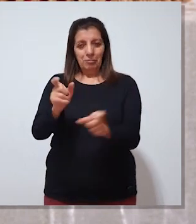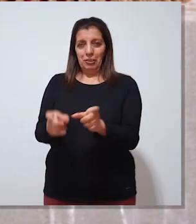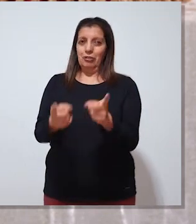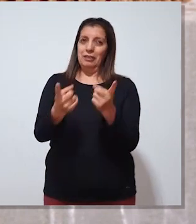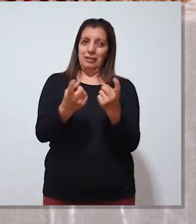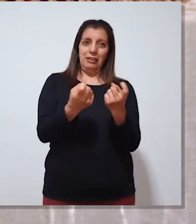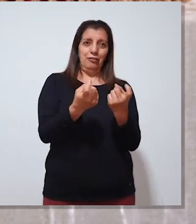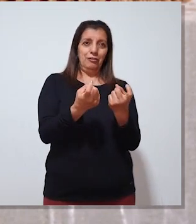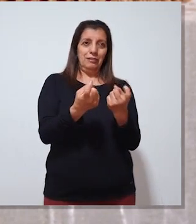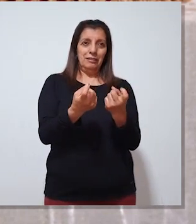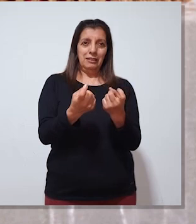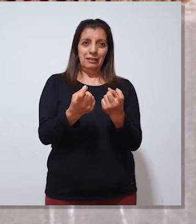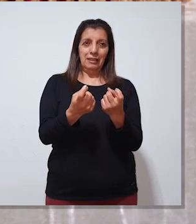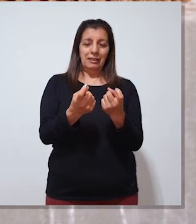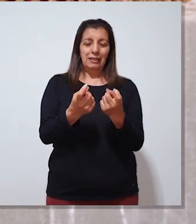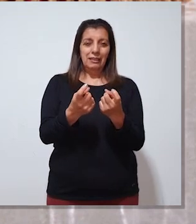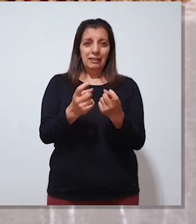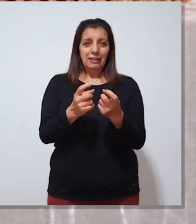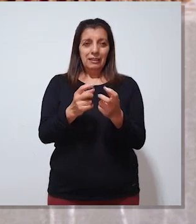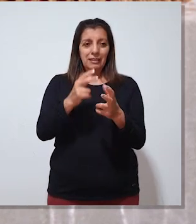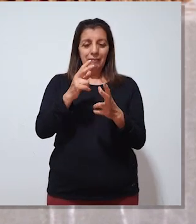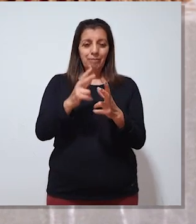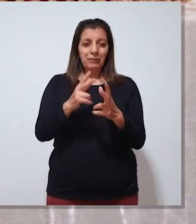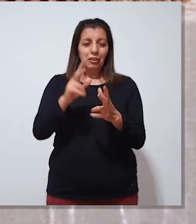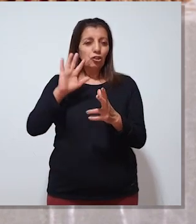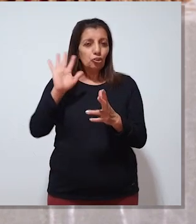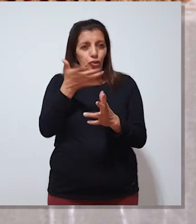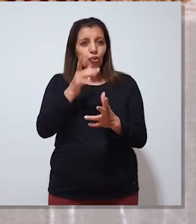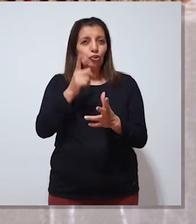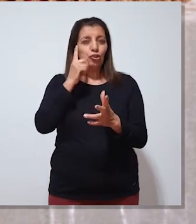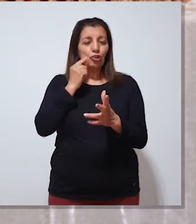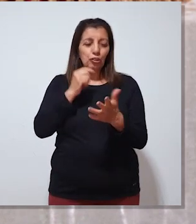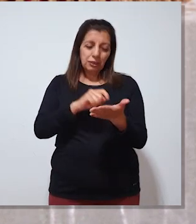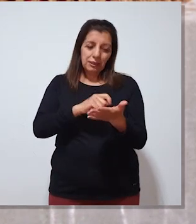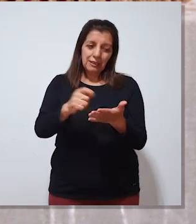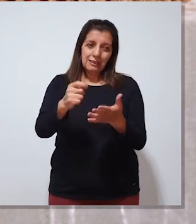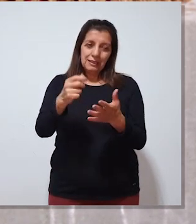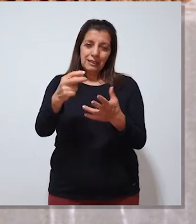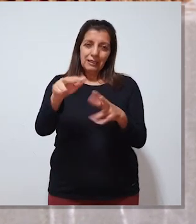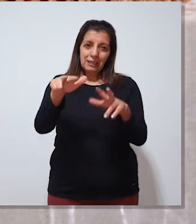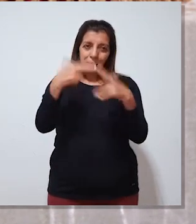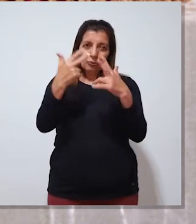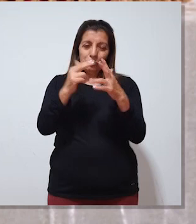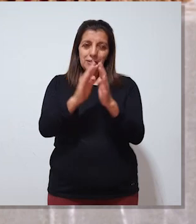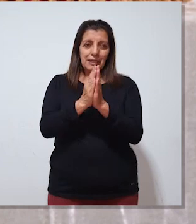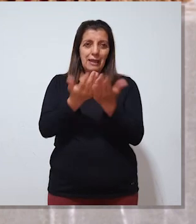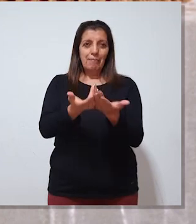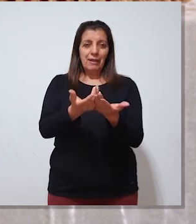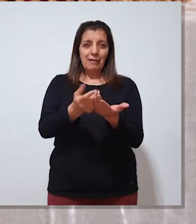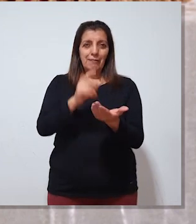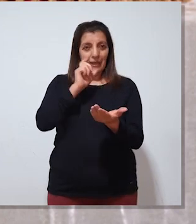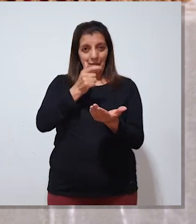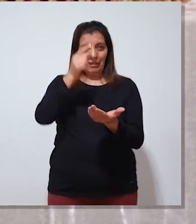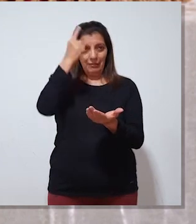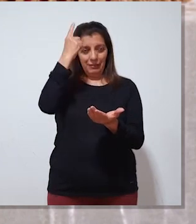palabra, para animar la devoción eucarística, para profundizar la solidaridad de los creyentes. Se